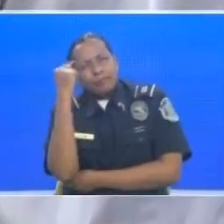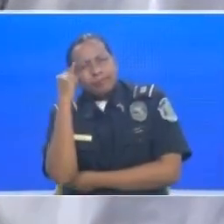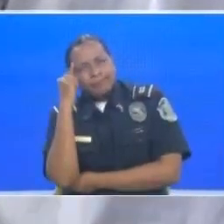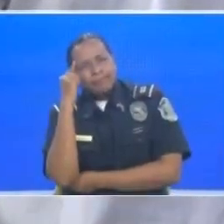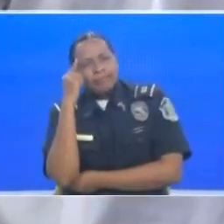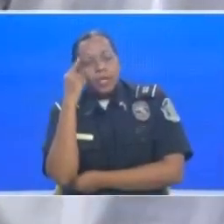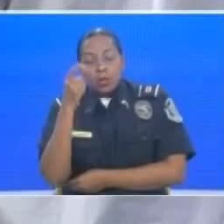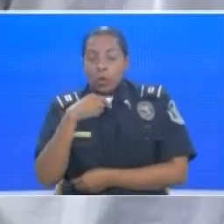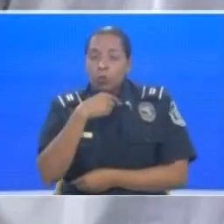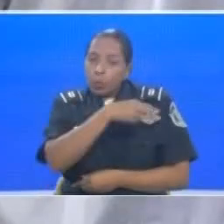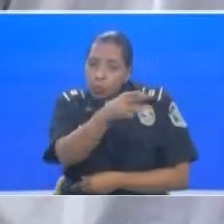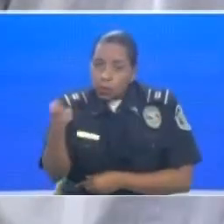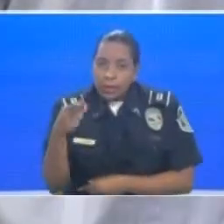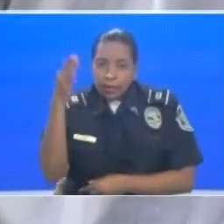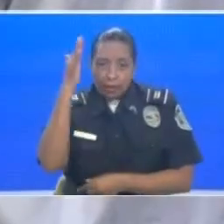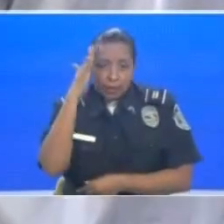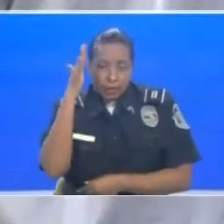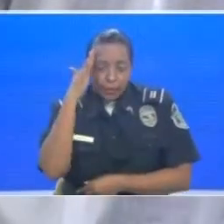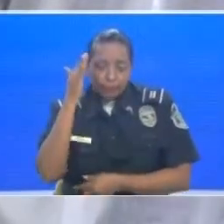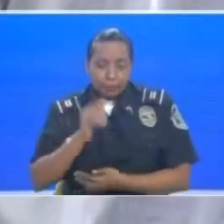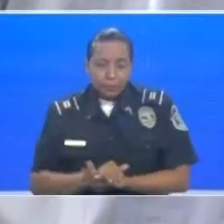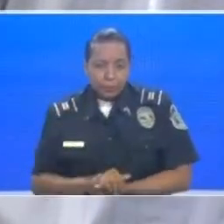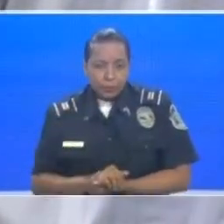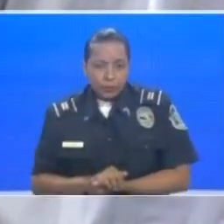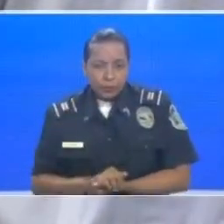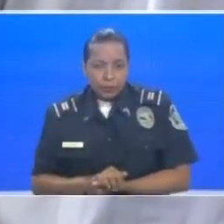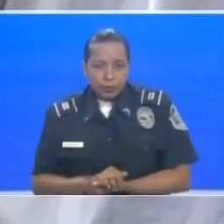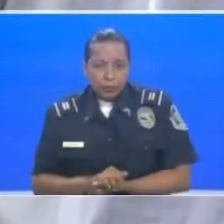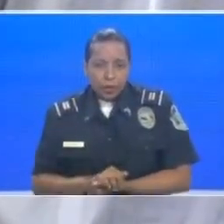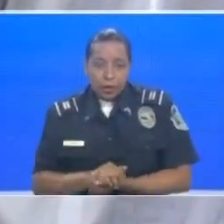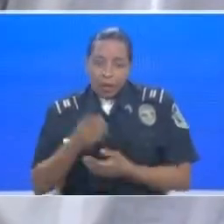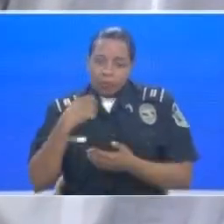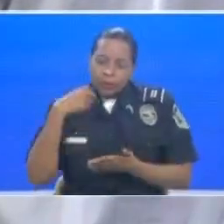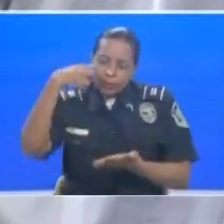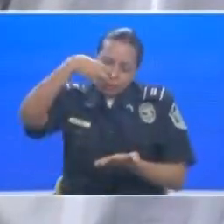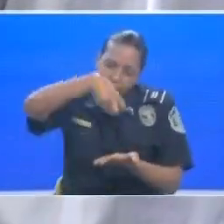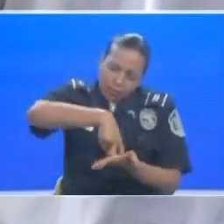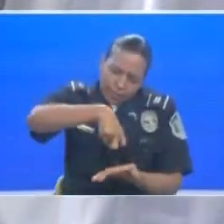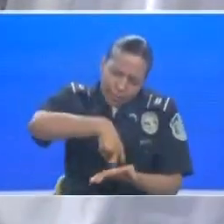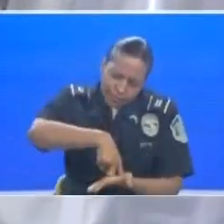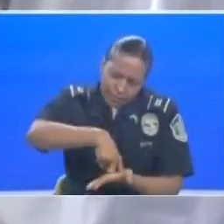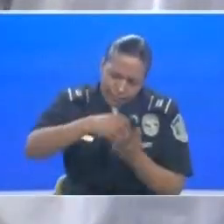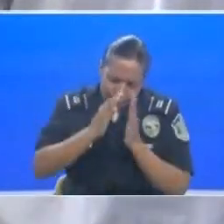Bueno, como ustedes saben, obviamente, poner mi rodilla en el piso